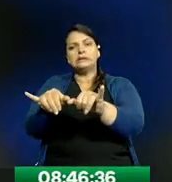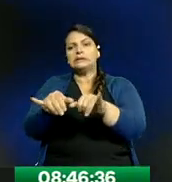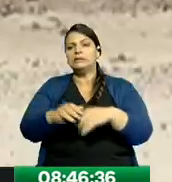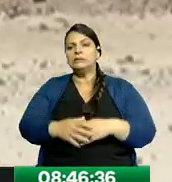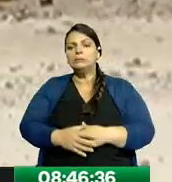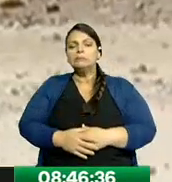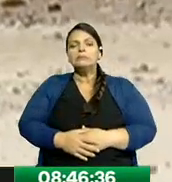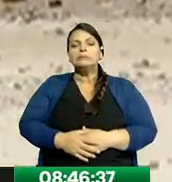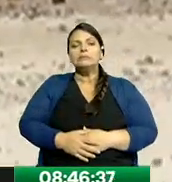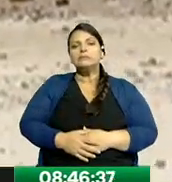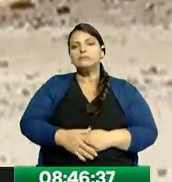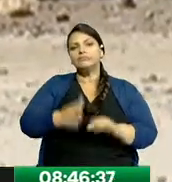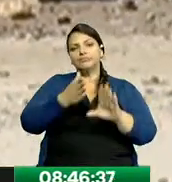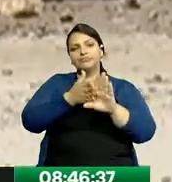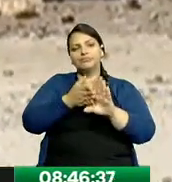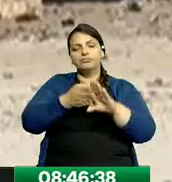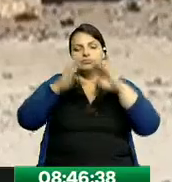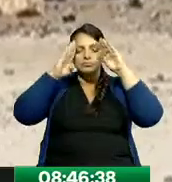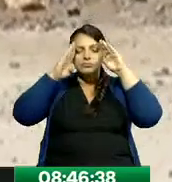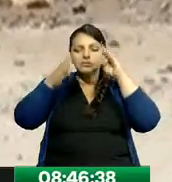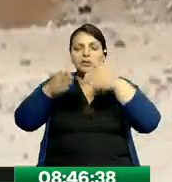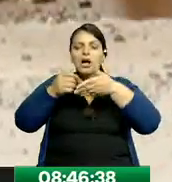graves, informó Charlie Pisa.